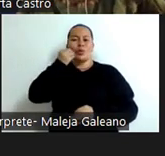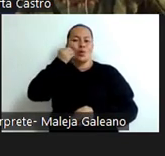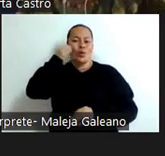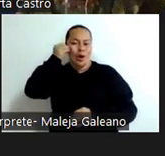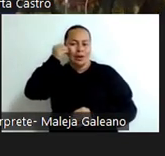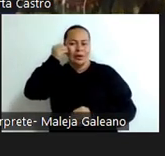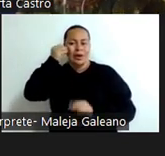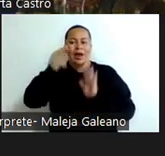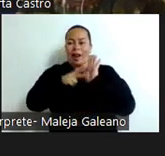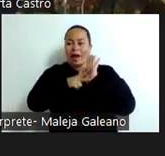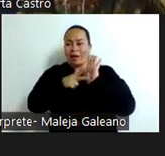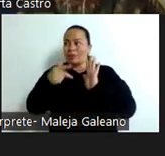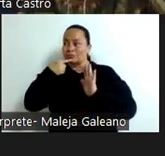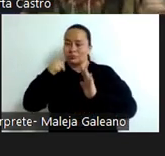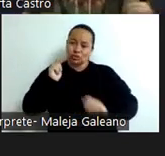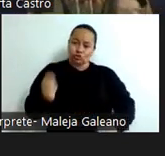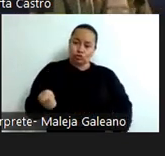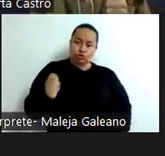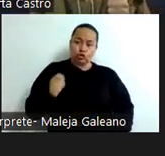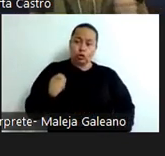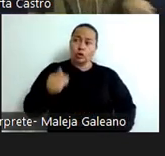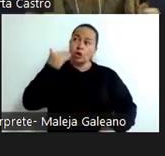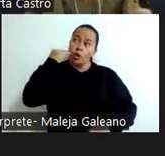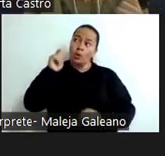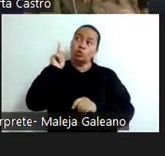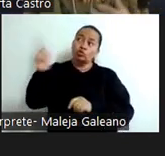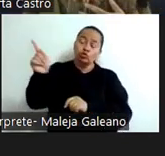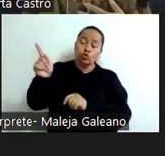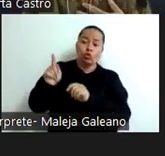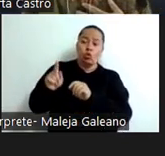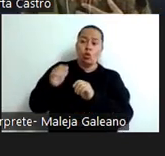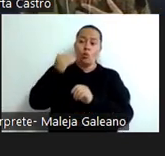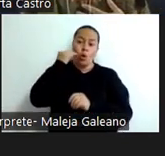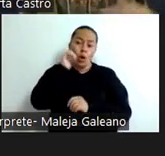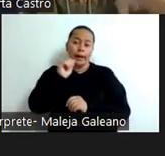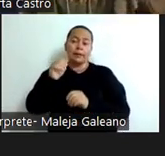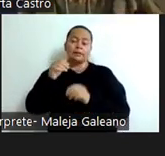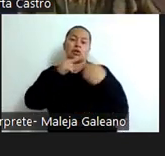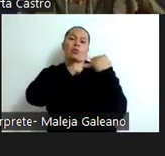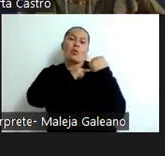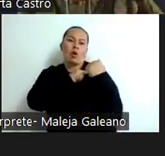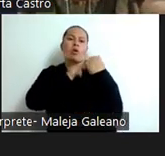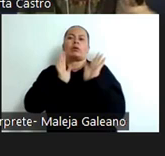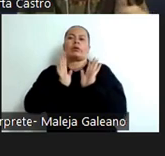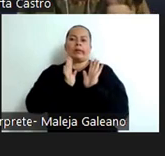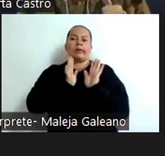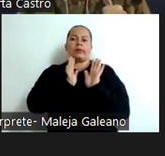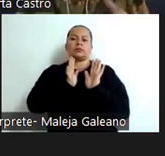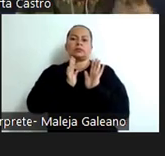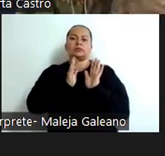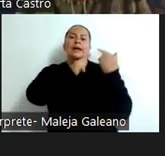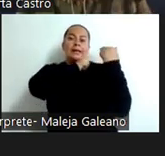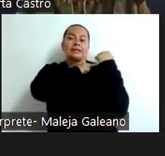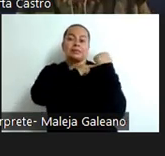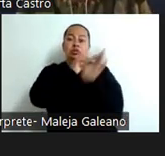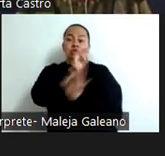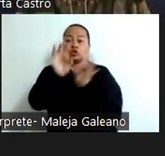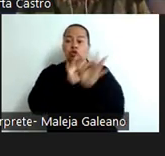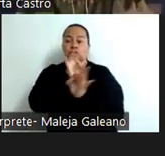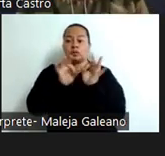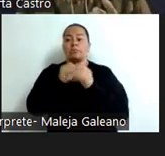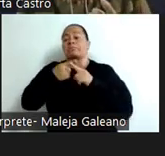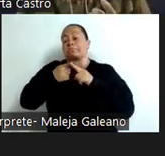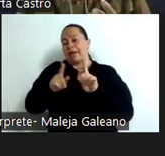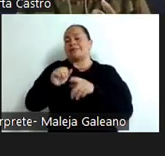específicamente son las mujeres quienes están eh digamos Quienes son responsables del cuidado pero en la